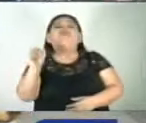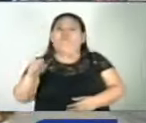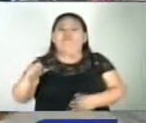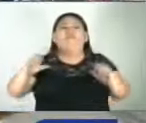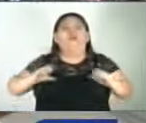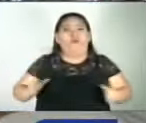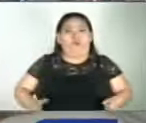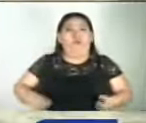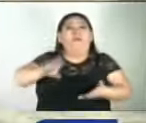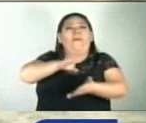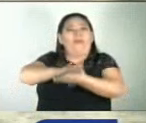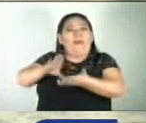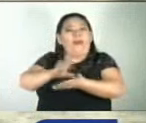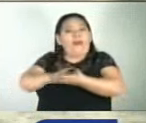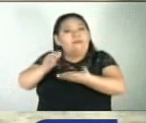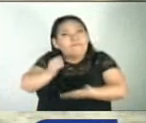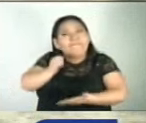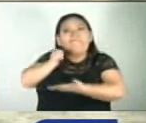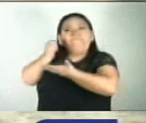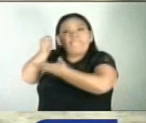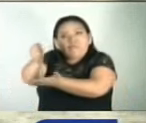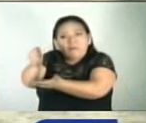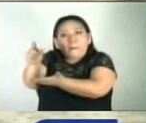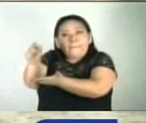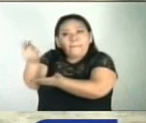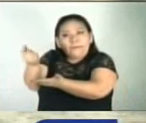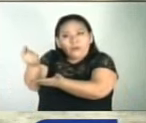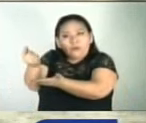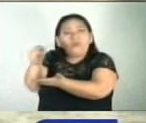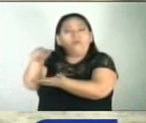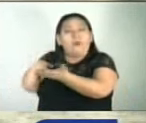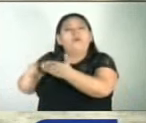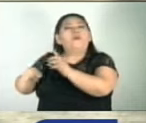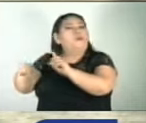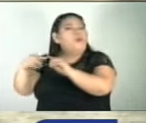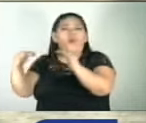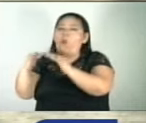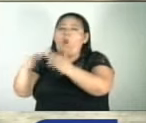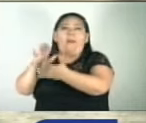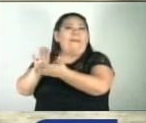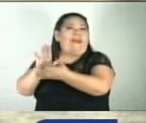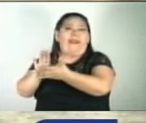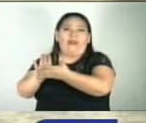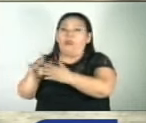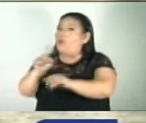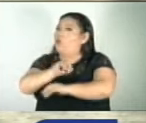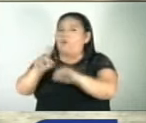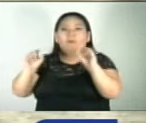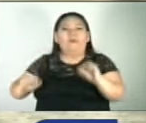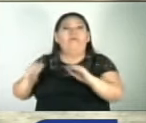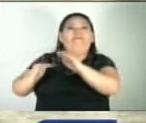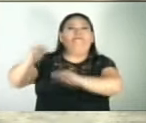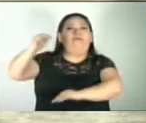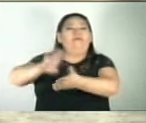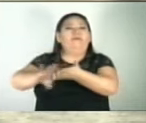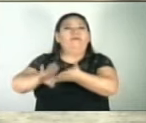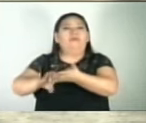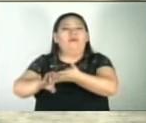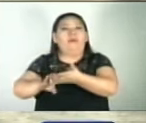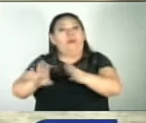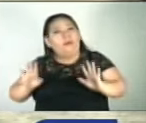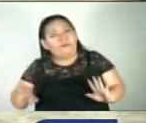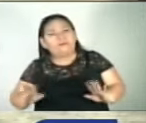¿verdad? Eso es algo que se va a seguir pagando para poder mantener las tarifas estables y que no haya un incremento. Y pues,